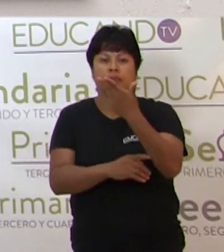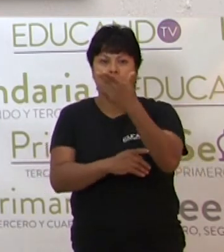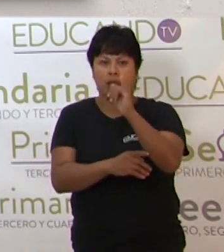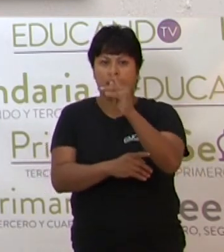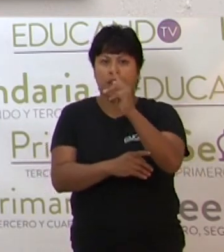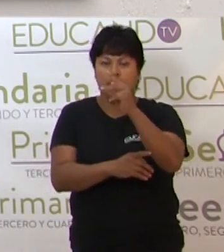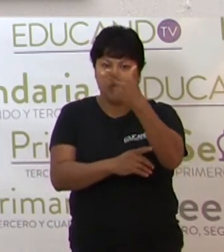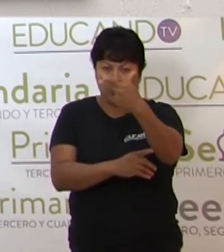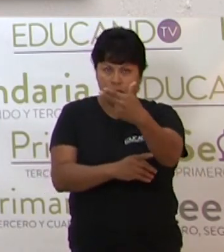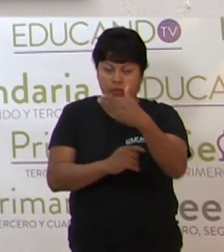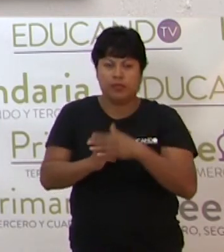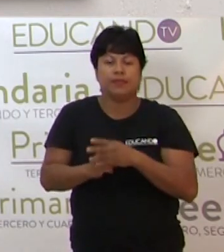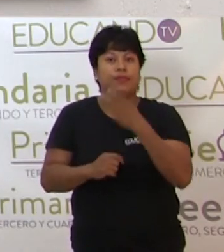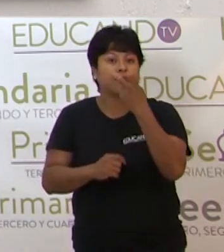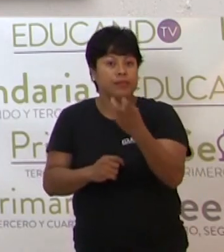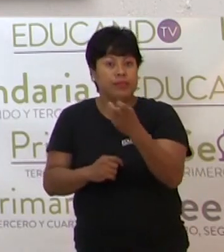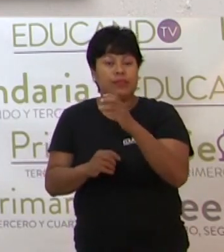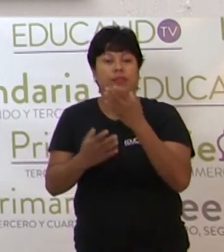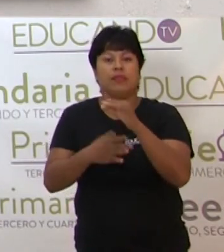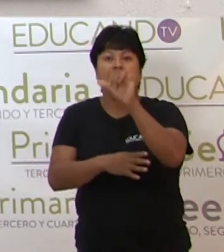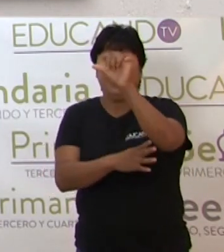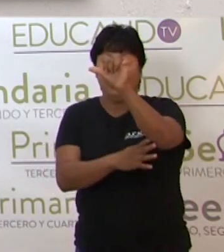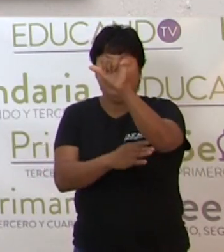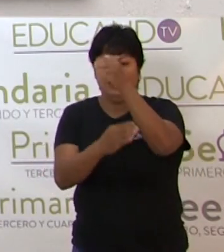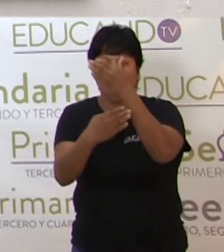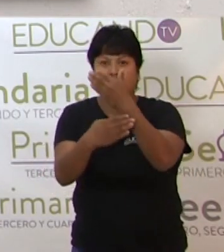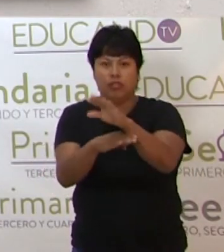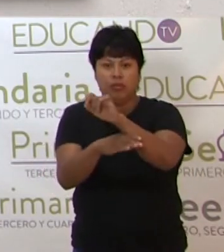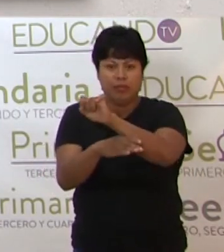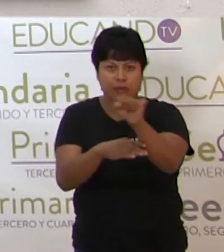hipotenusa. Entonces aquí sería A sobre